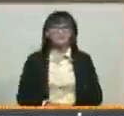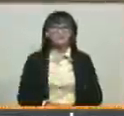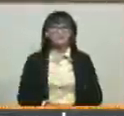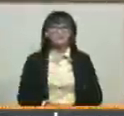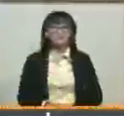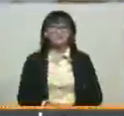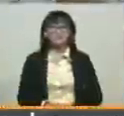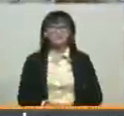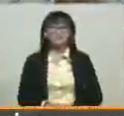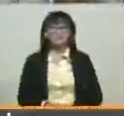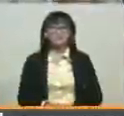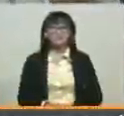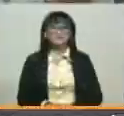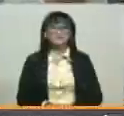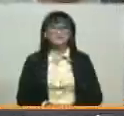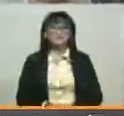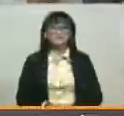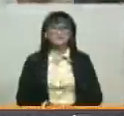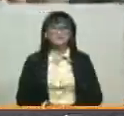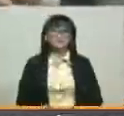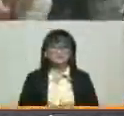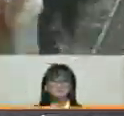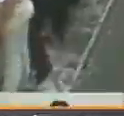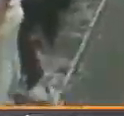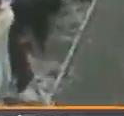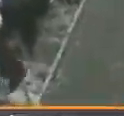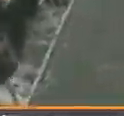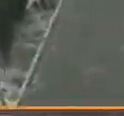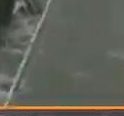pueblo, porque es revolucionario.